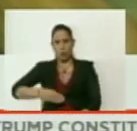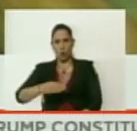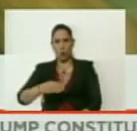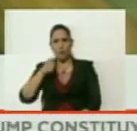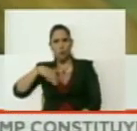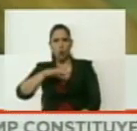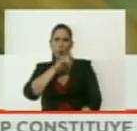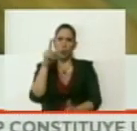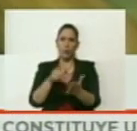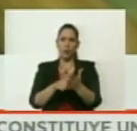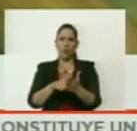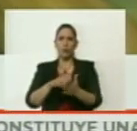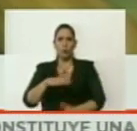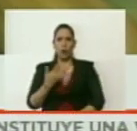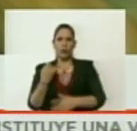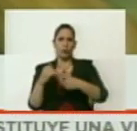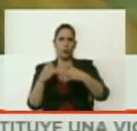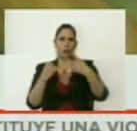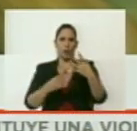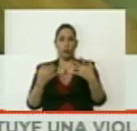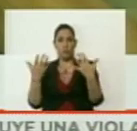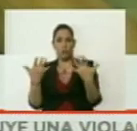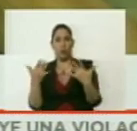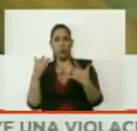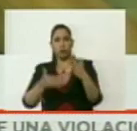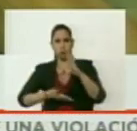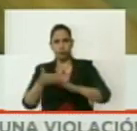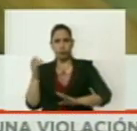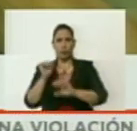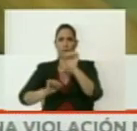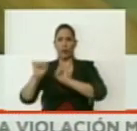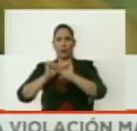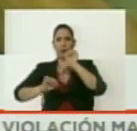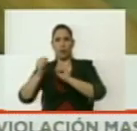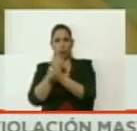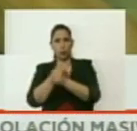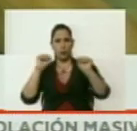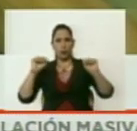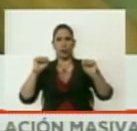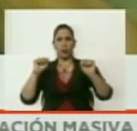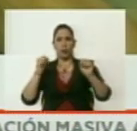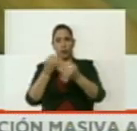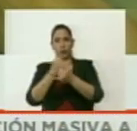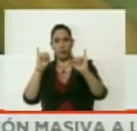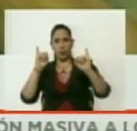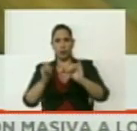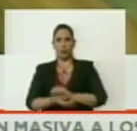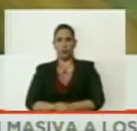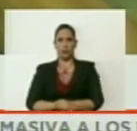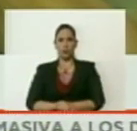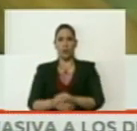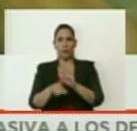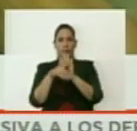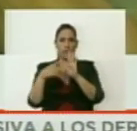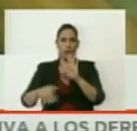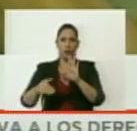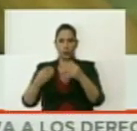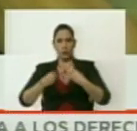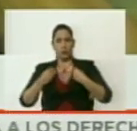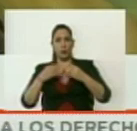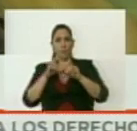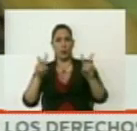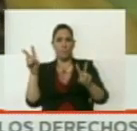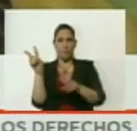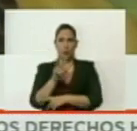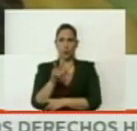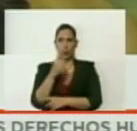todo, que con las herramientas que tenga en mano saldrá a defender la soberanía, la independencia y el derecho a vivir en paz de